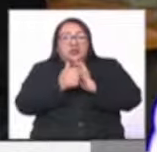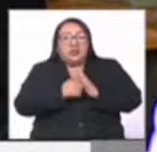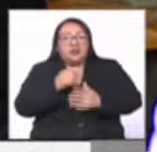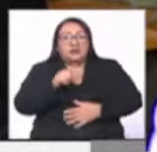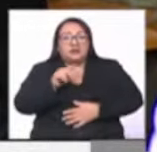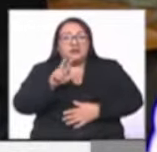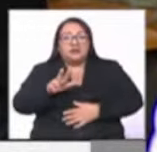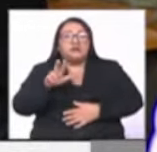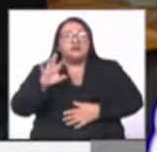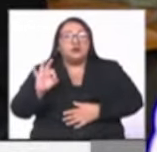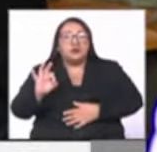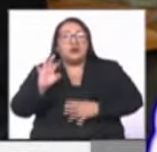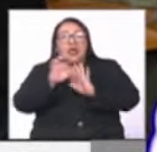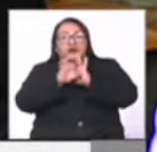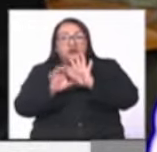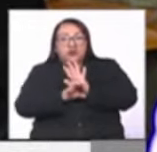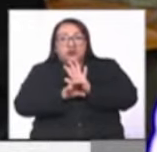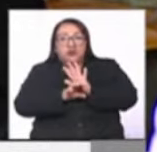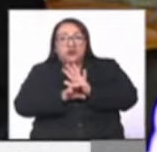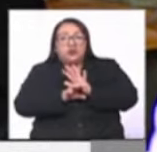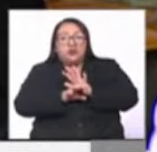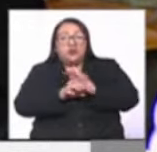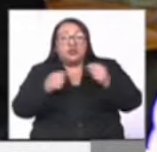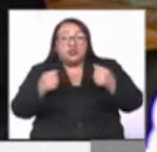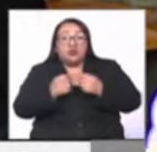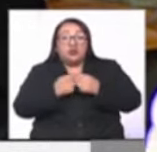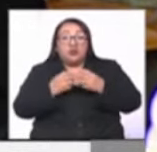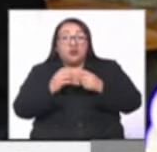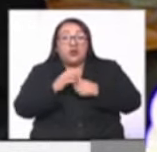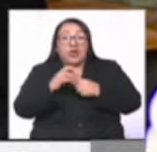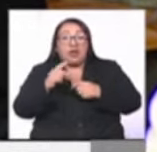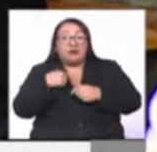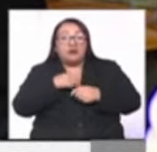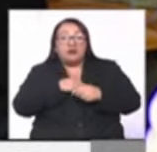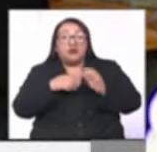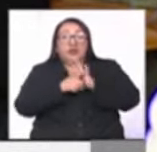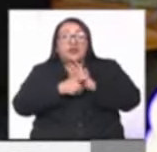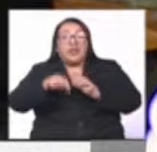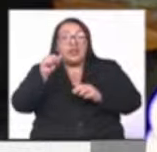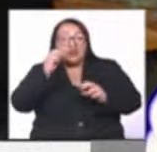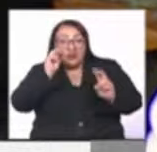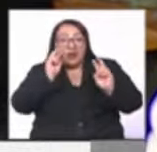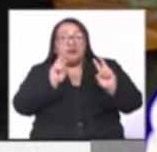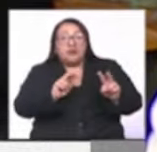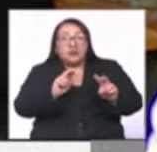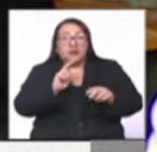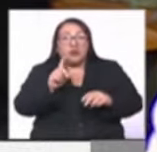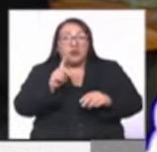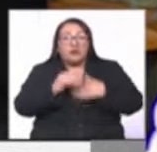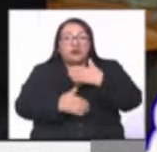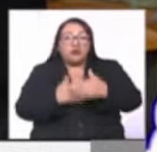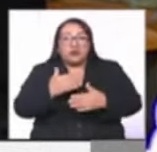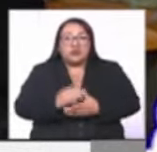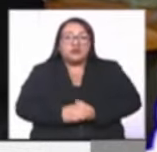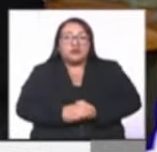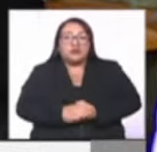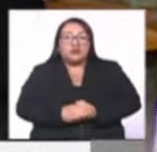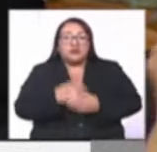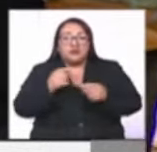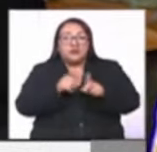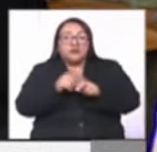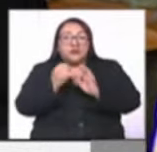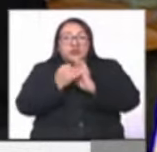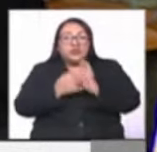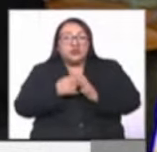139 de la Constitución al afectarse gravemente nuestro derecho a la observancia de un un debido proceso así como el